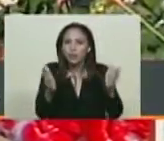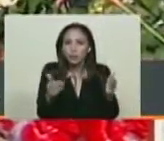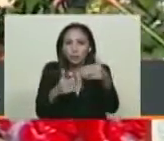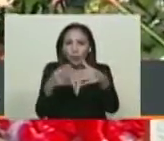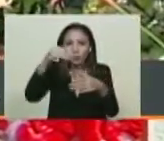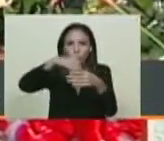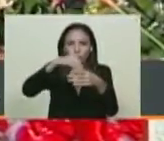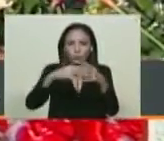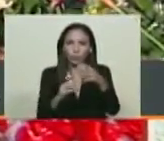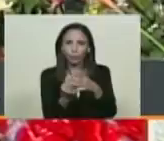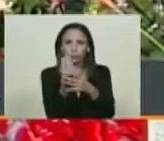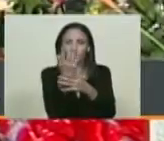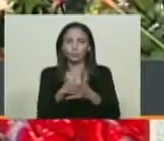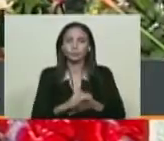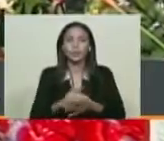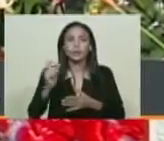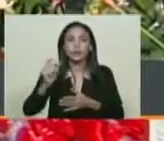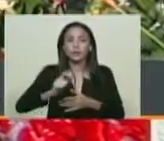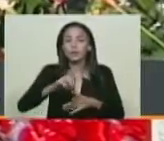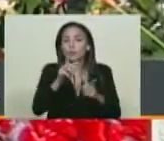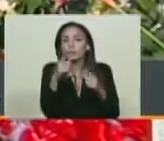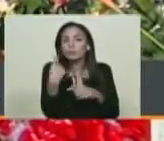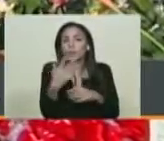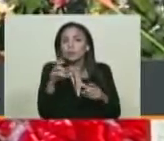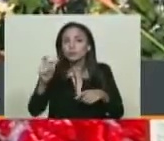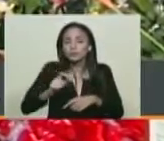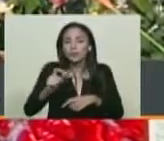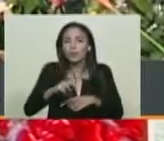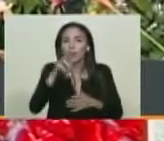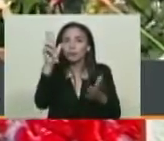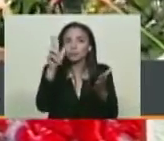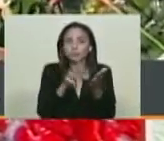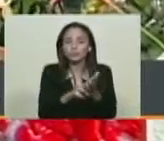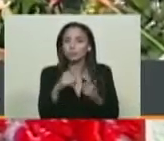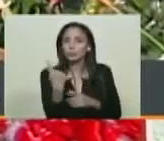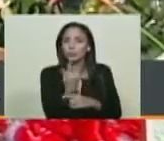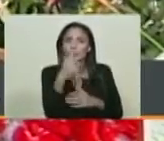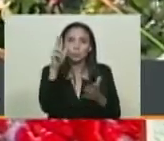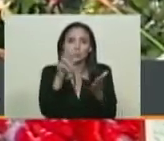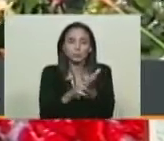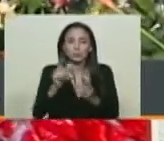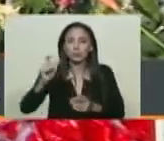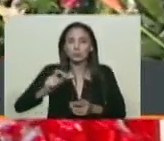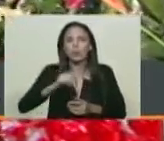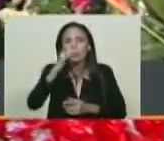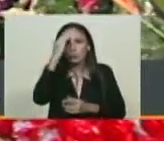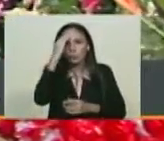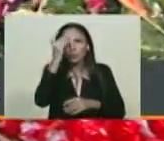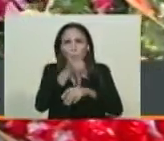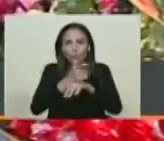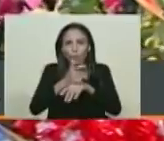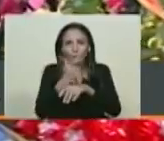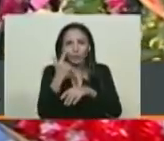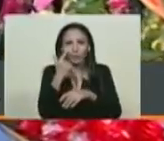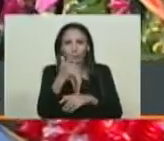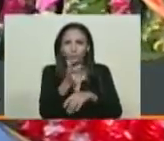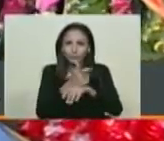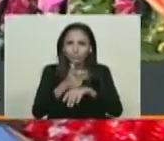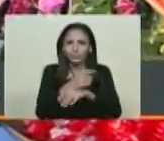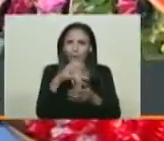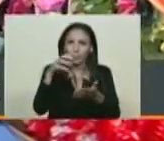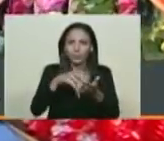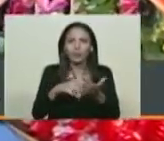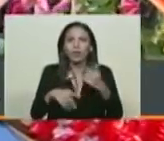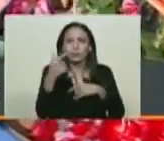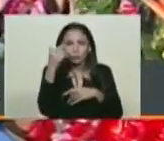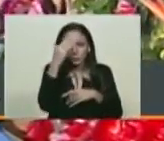flor. Necesitamos solamente su impulso. Necesitamos, y sé que el gobernador Héctor Rodríguez, Miguel